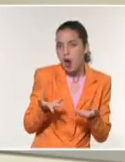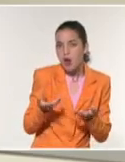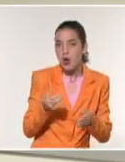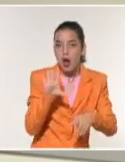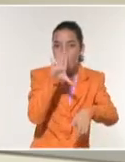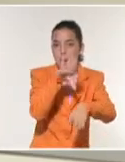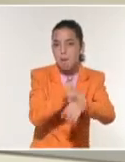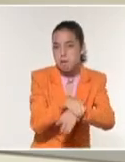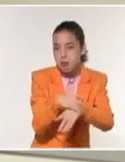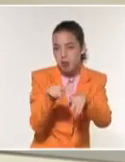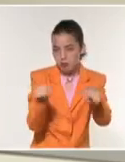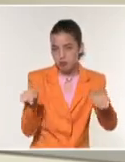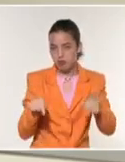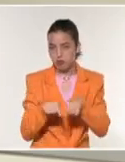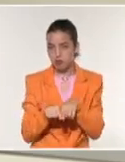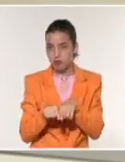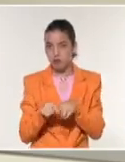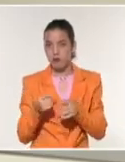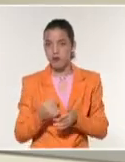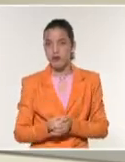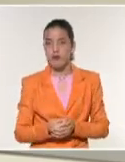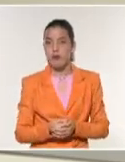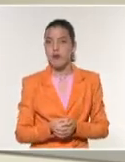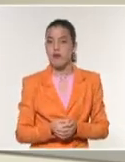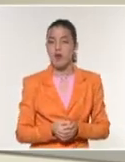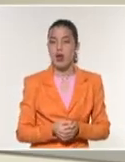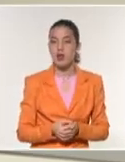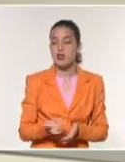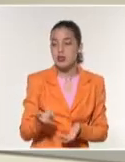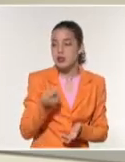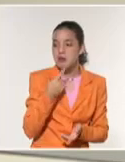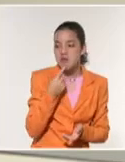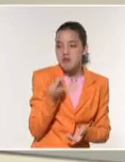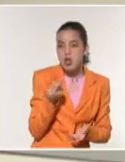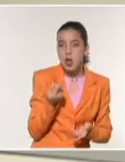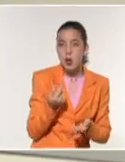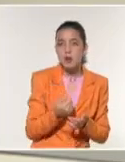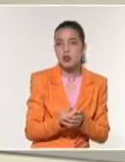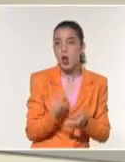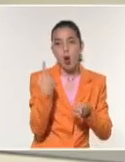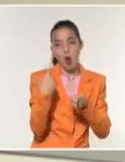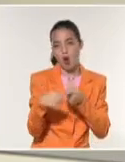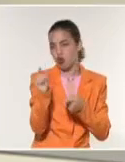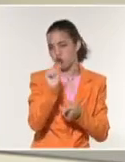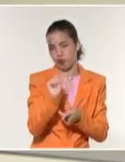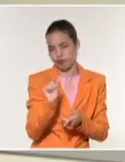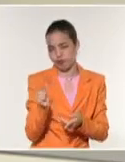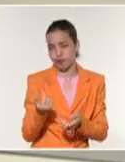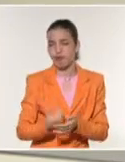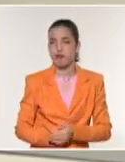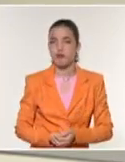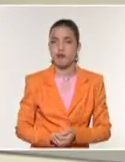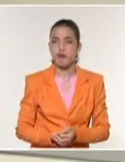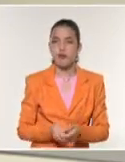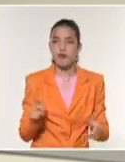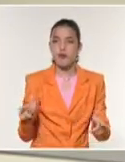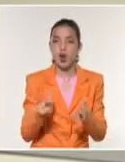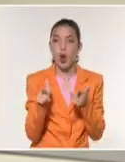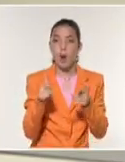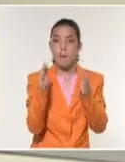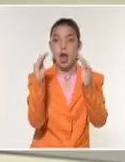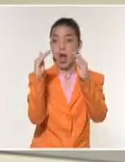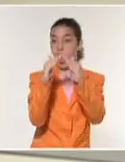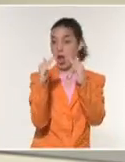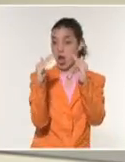sanción de las que hoy se conocen como subsidiarias, es decir, en el Código Penal anterior, que se cumple en su seno familiar y en el seno